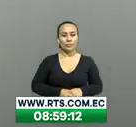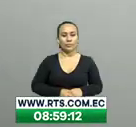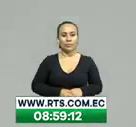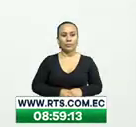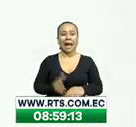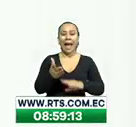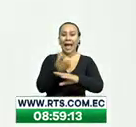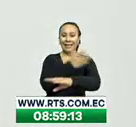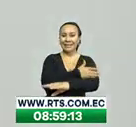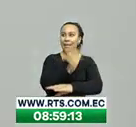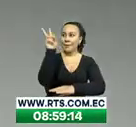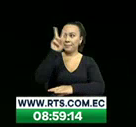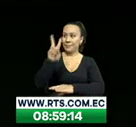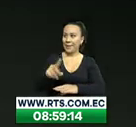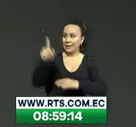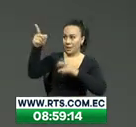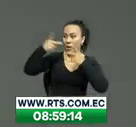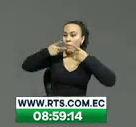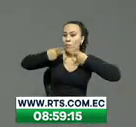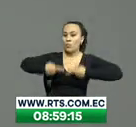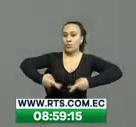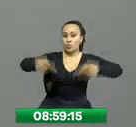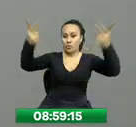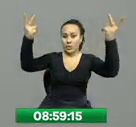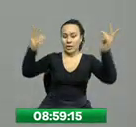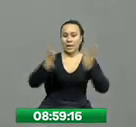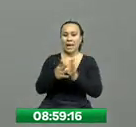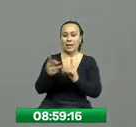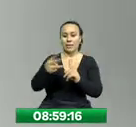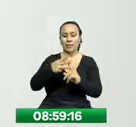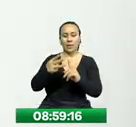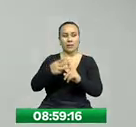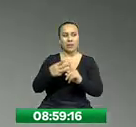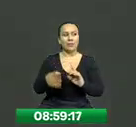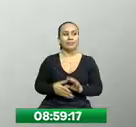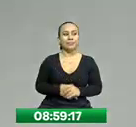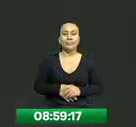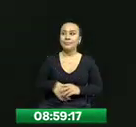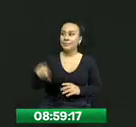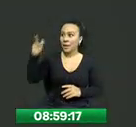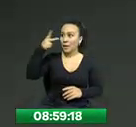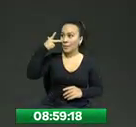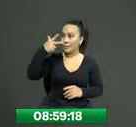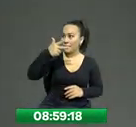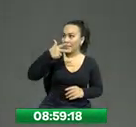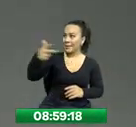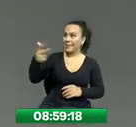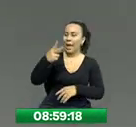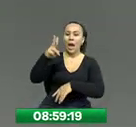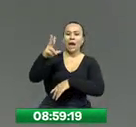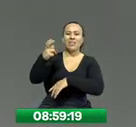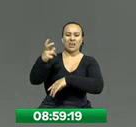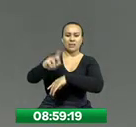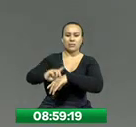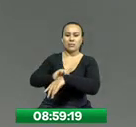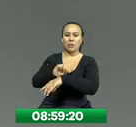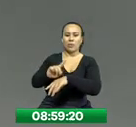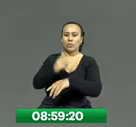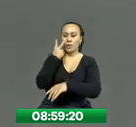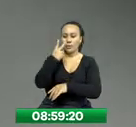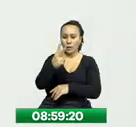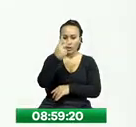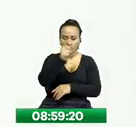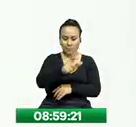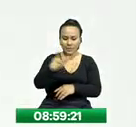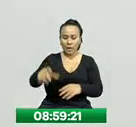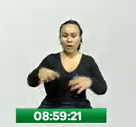Desde el pasado viernes, este video viene circulando en redes sociales. Un video de 13 segundos donde se puede apreciar a dos personas